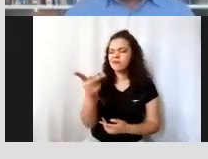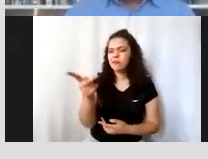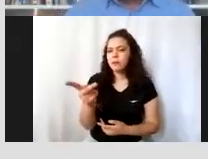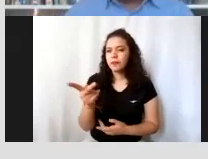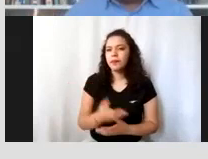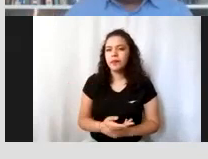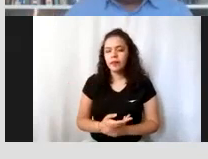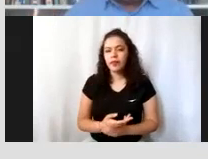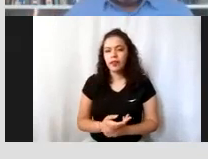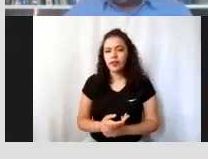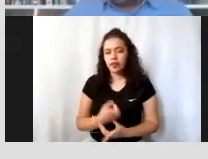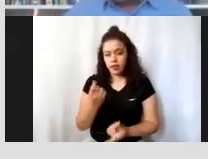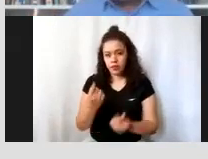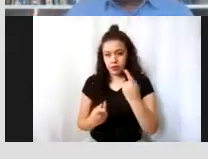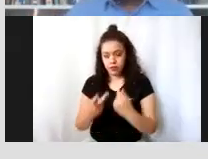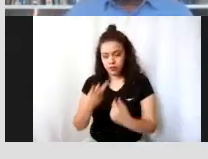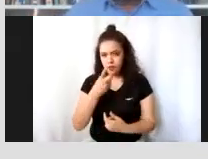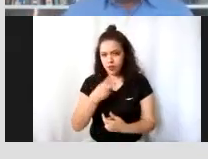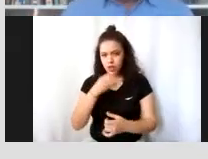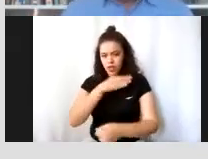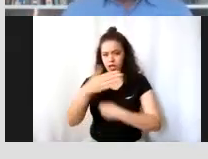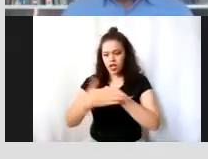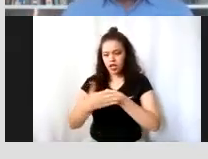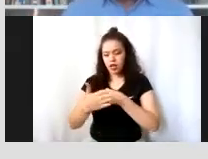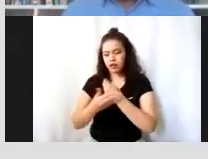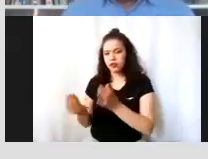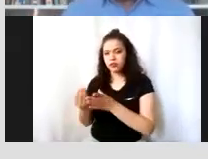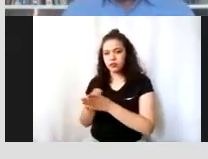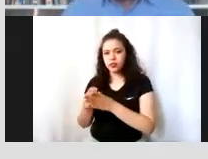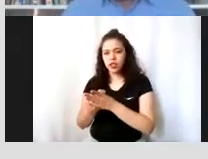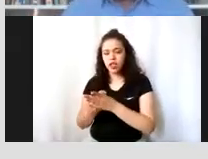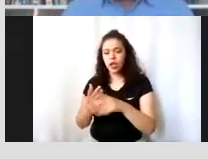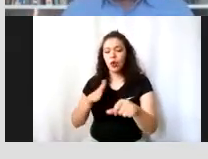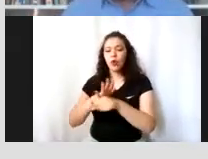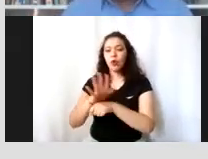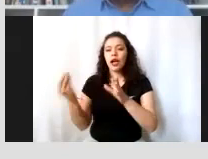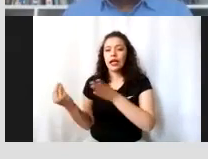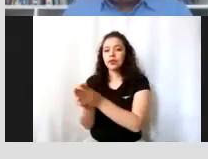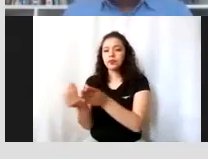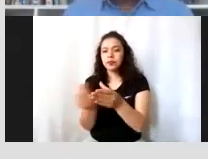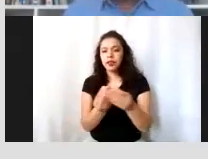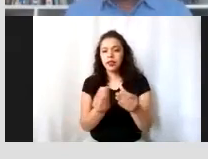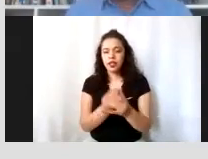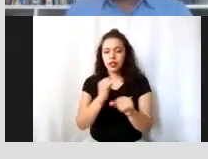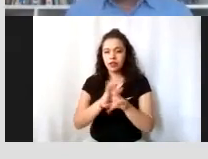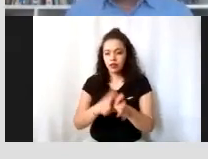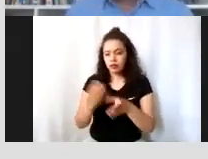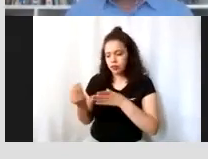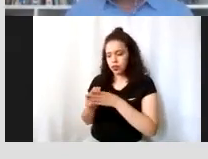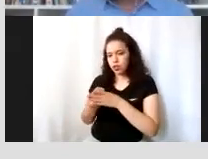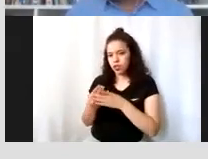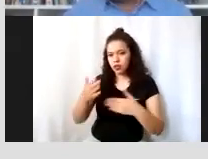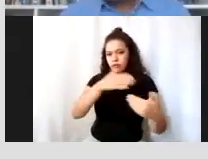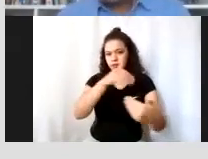decir, en su aviso de privacidad, qué tipo de datos personales recaban?